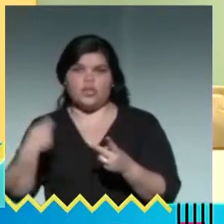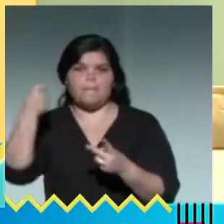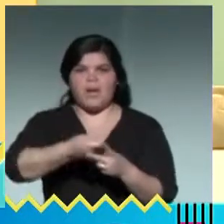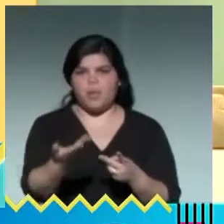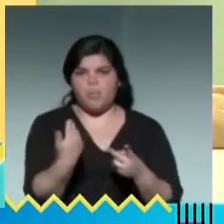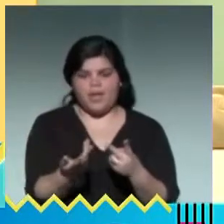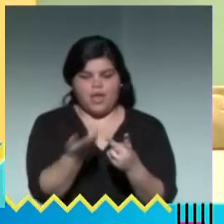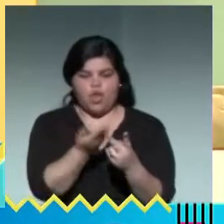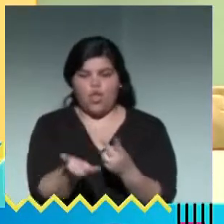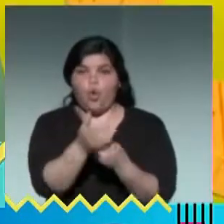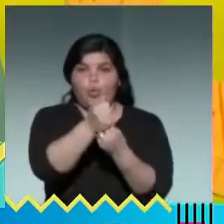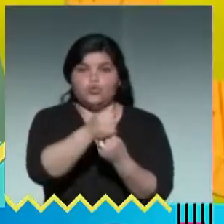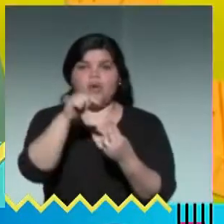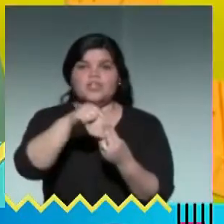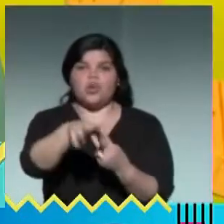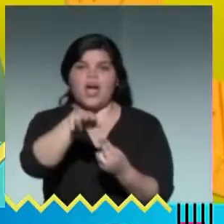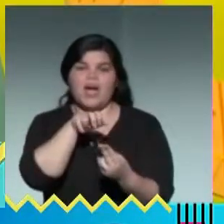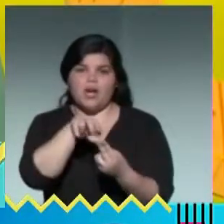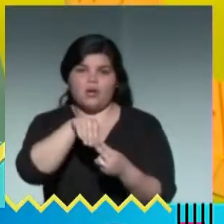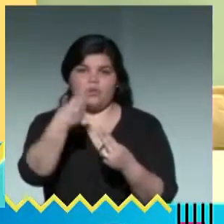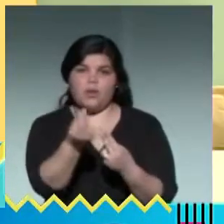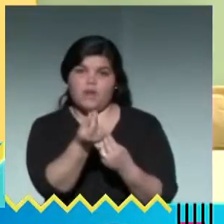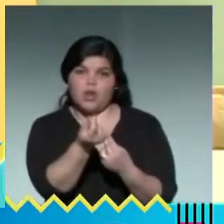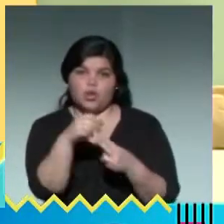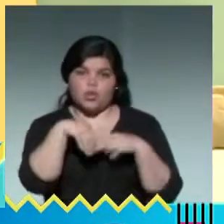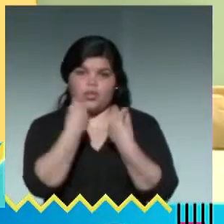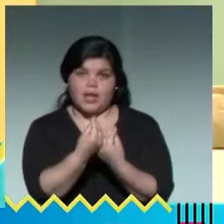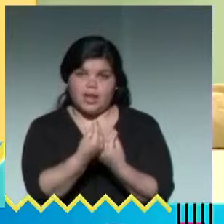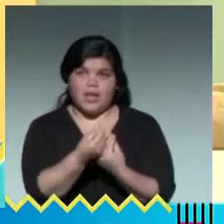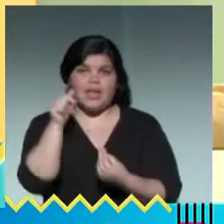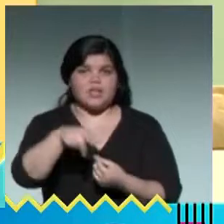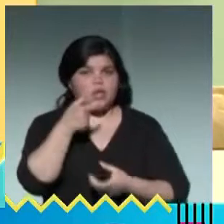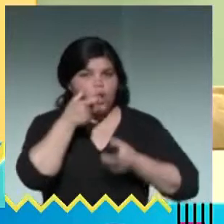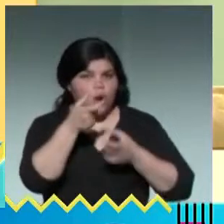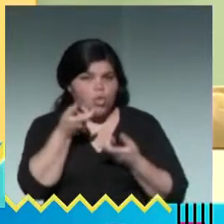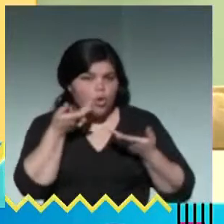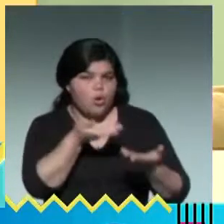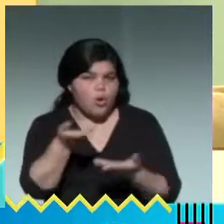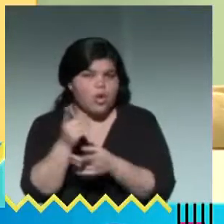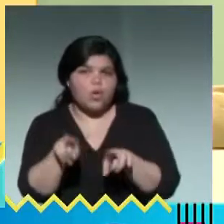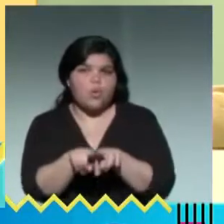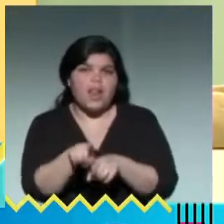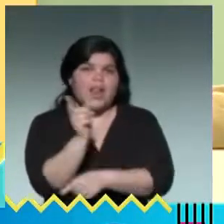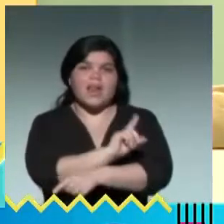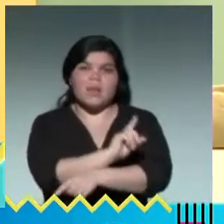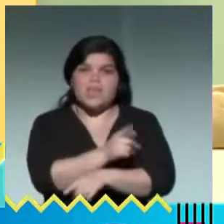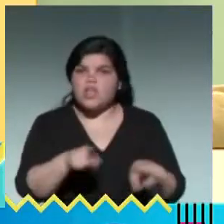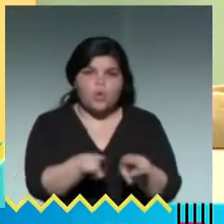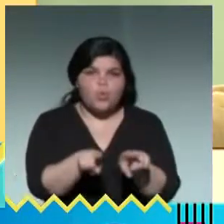pagar. Al ser un servicio de interés general, es el único servicio que hoy tiene una tarifa regulada junto con el remis. Entonces,